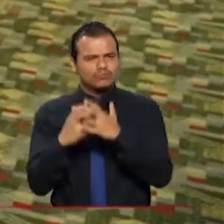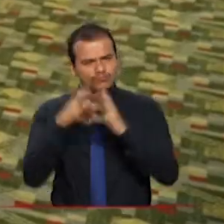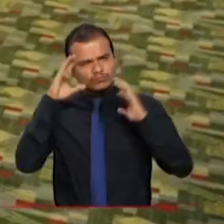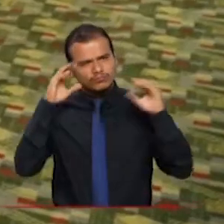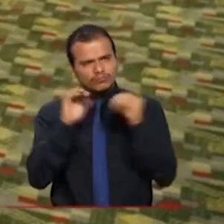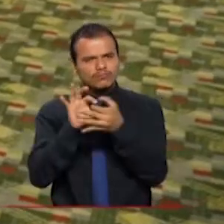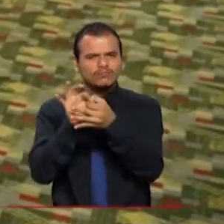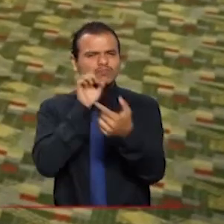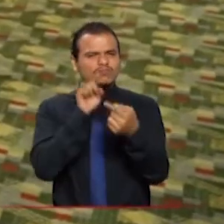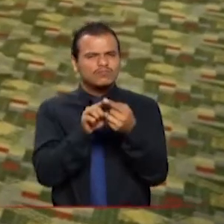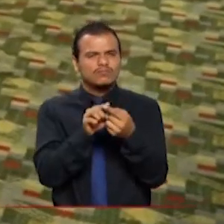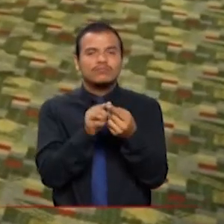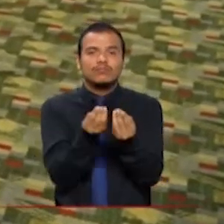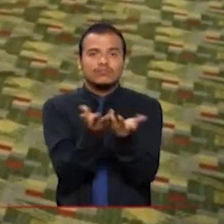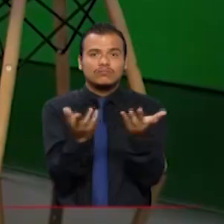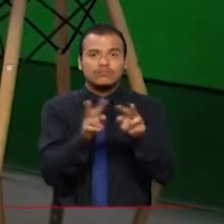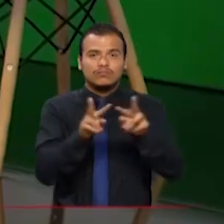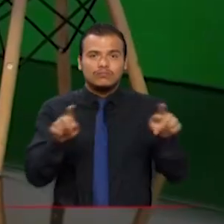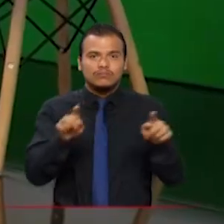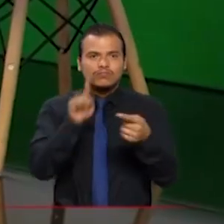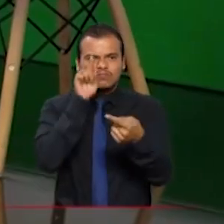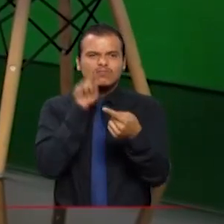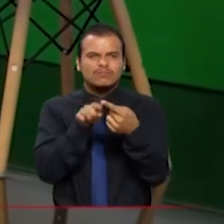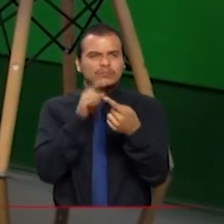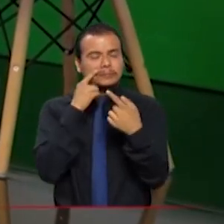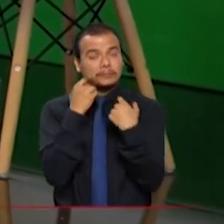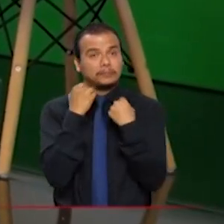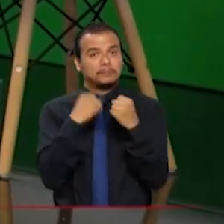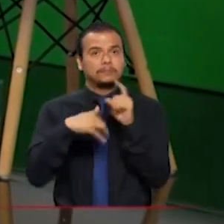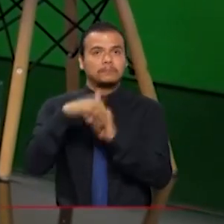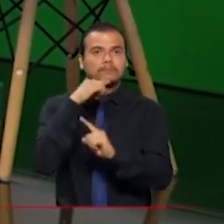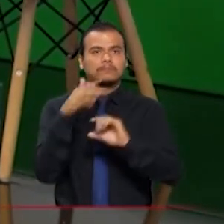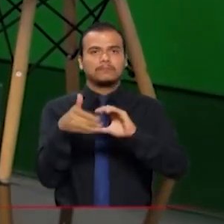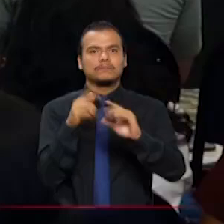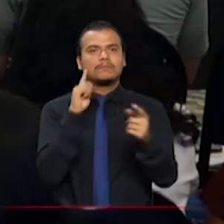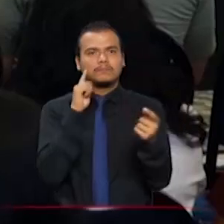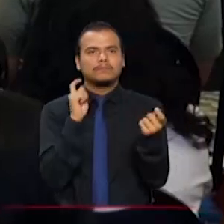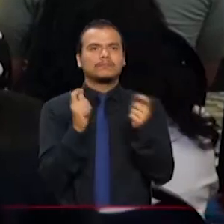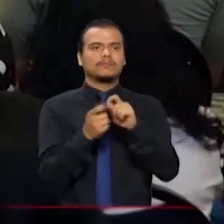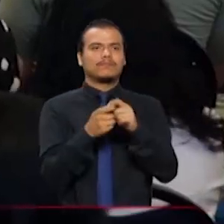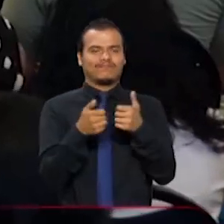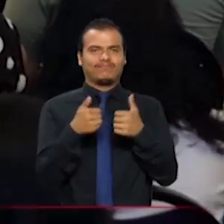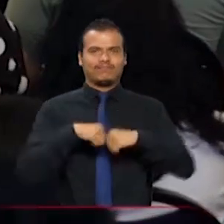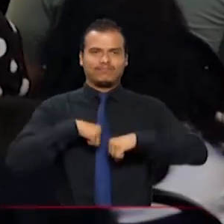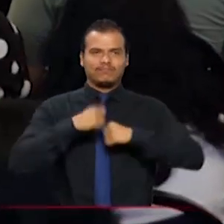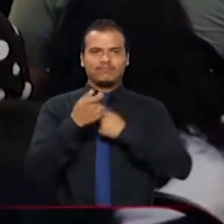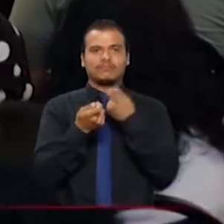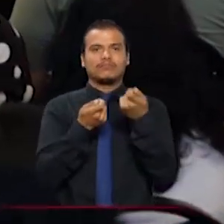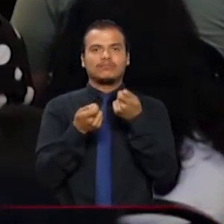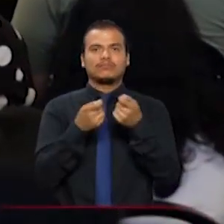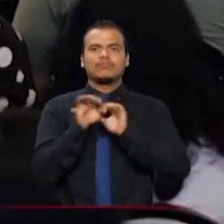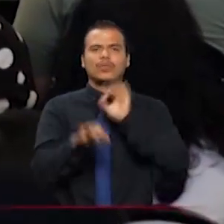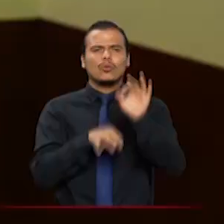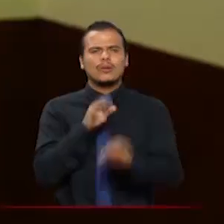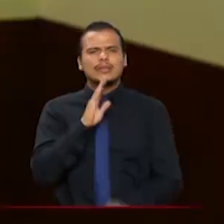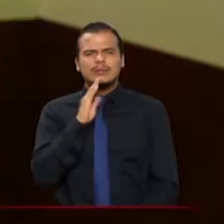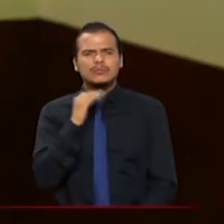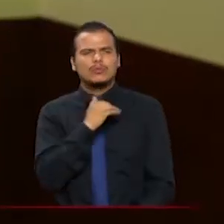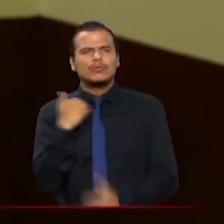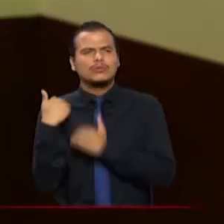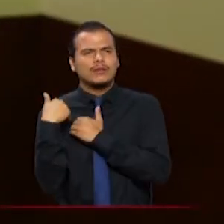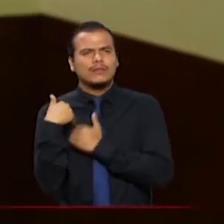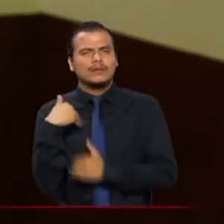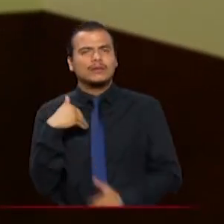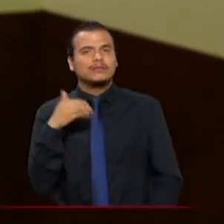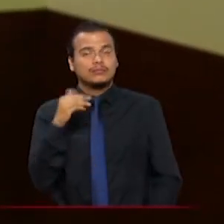para proteger la biodiversidad y enfrentar el cambio climático, trabajo que debe liderar y articular el gobierno nacional. Bueno, primero que